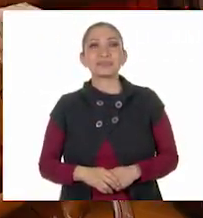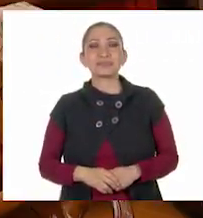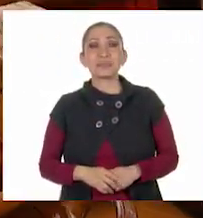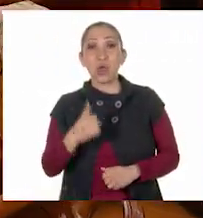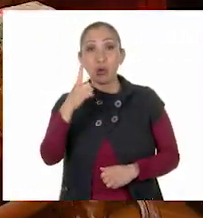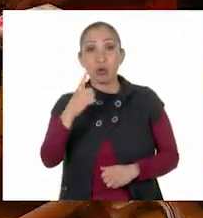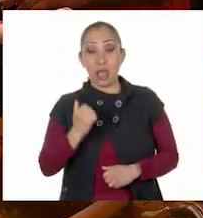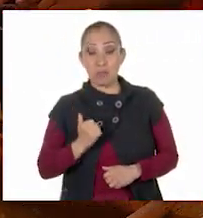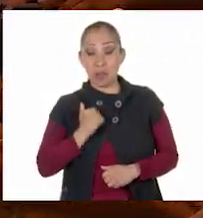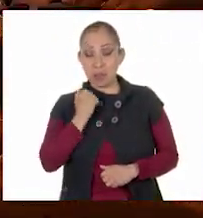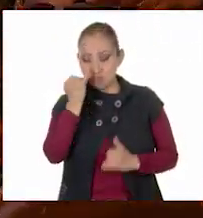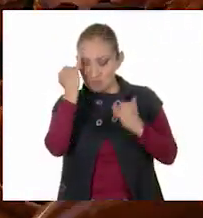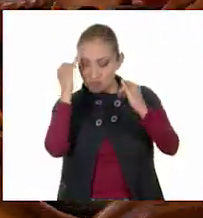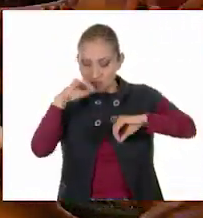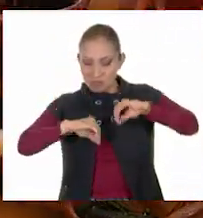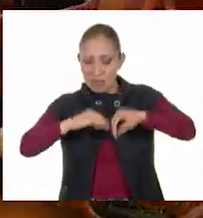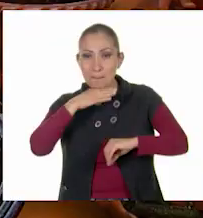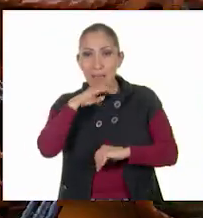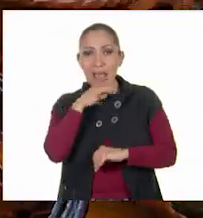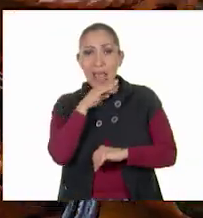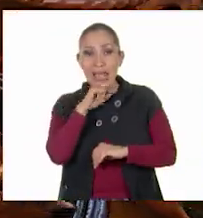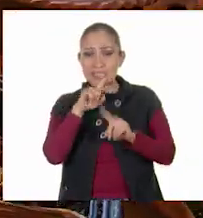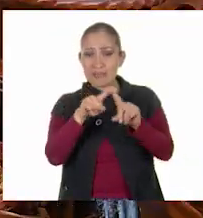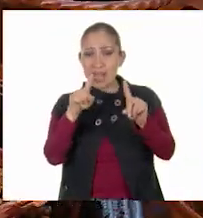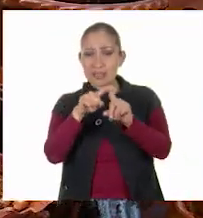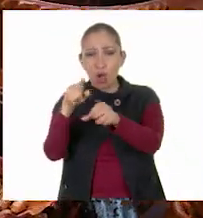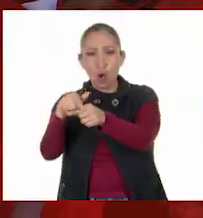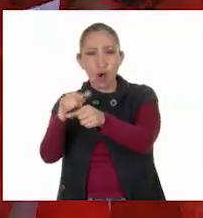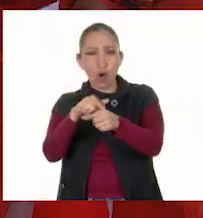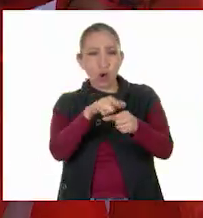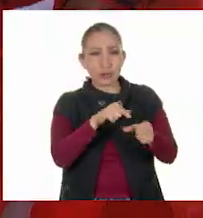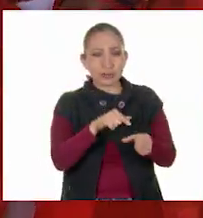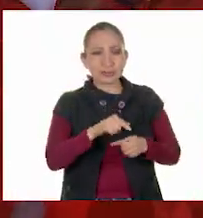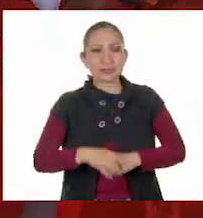Un aprovechamiento ingenioso del maíz y sus tonalidades.